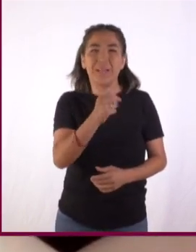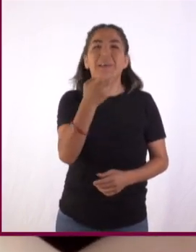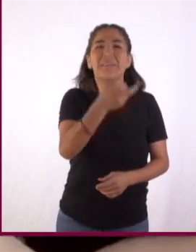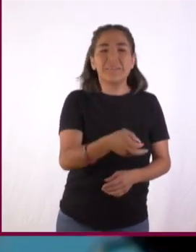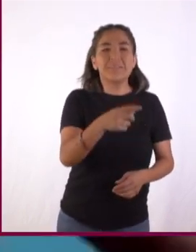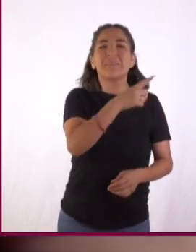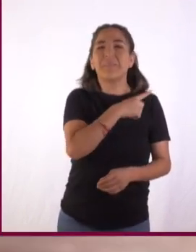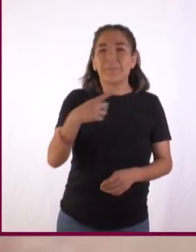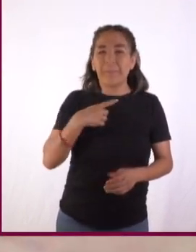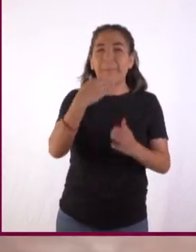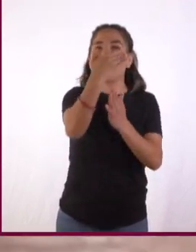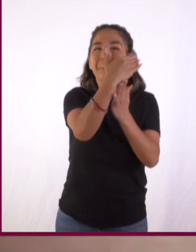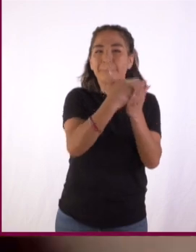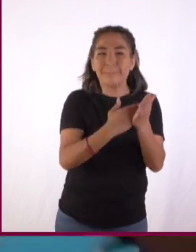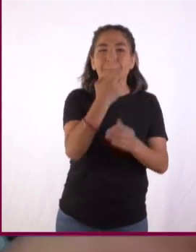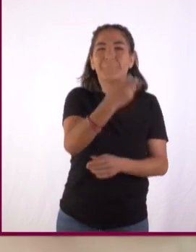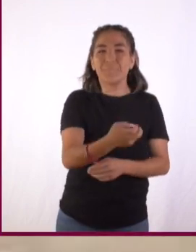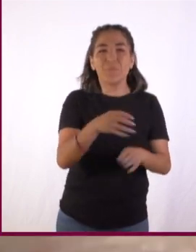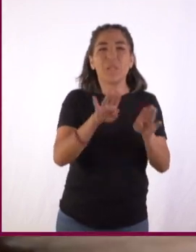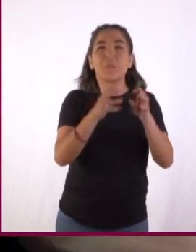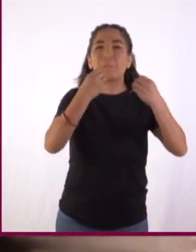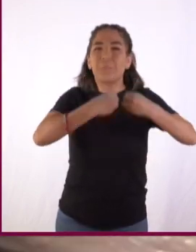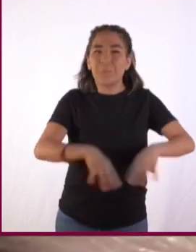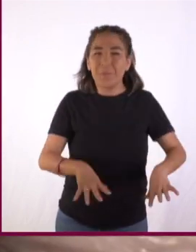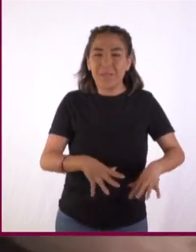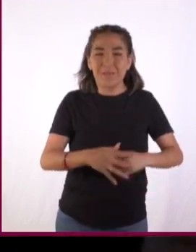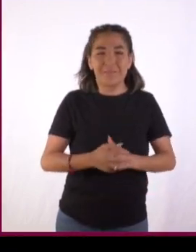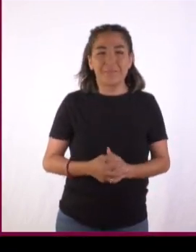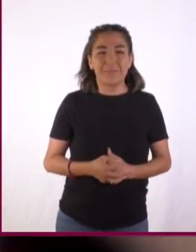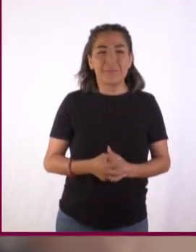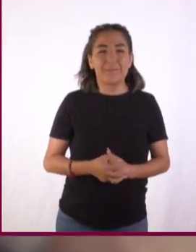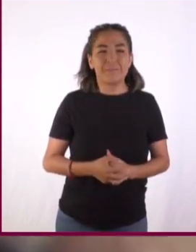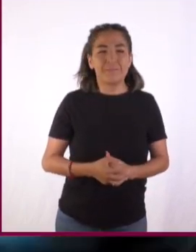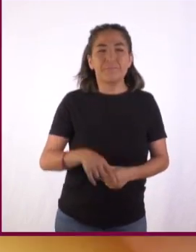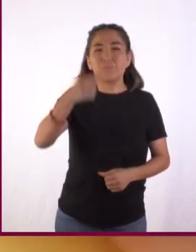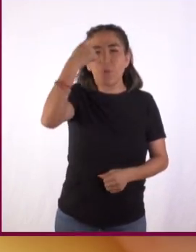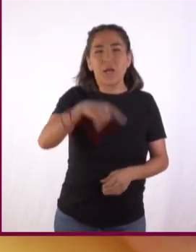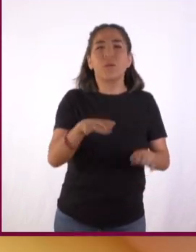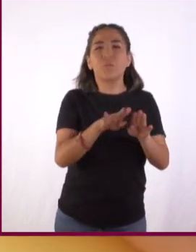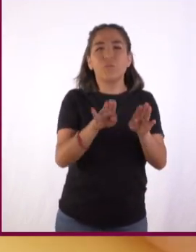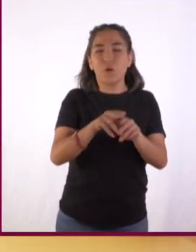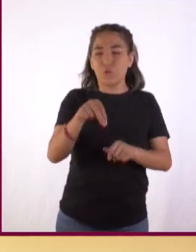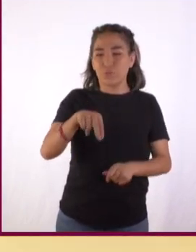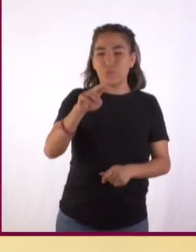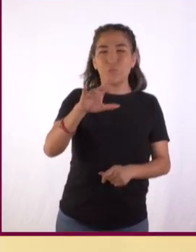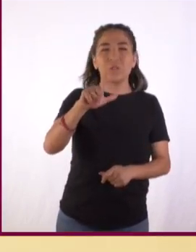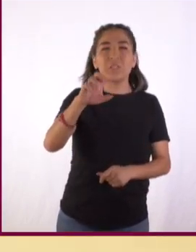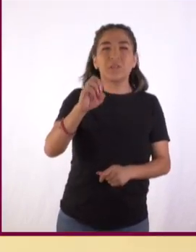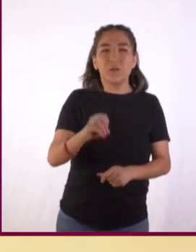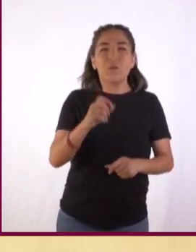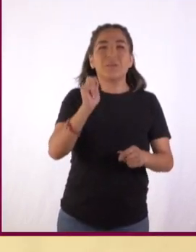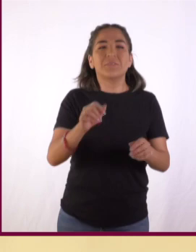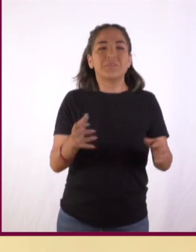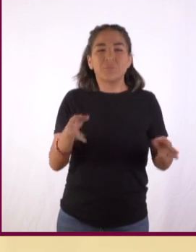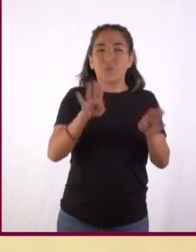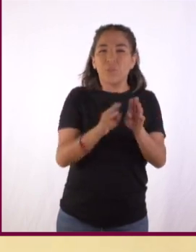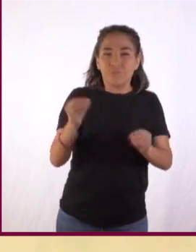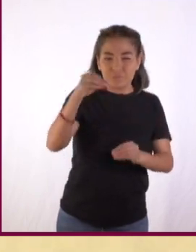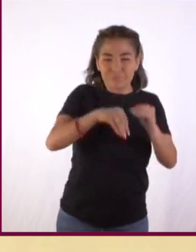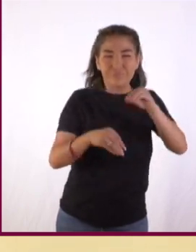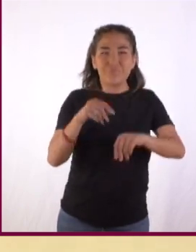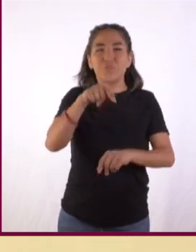ello es que se trata de reducir al máximo esas pérdidas, tratando de construir los núcleos con